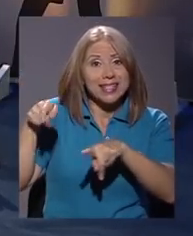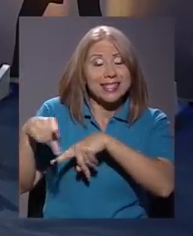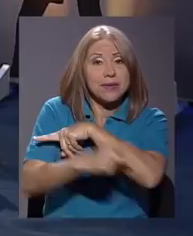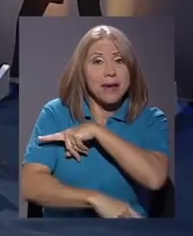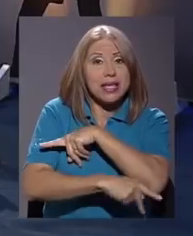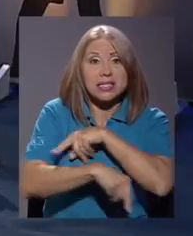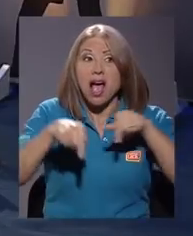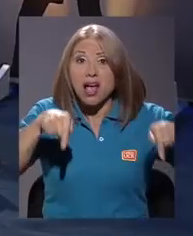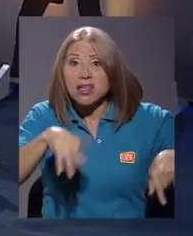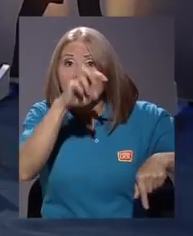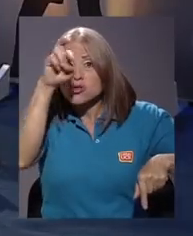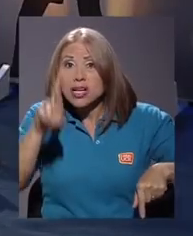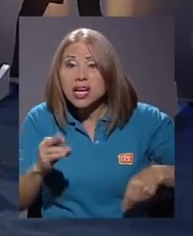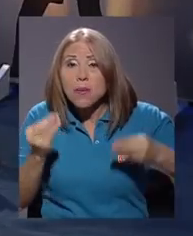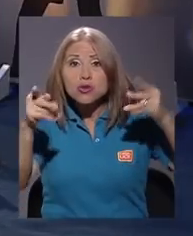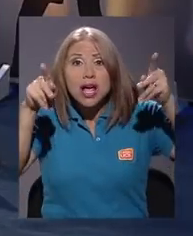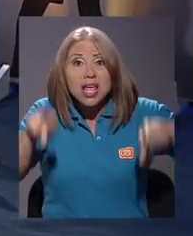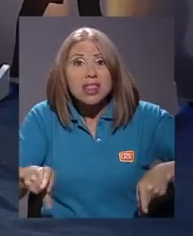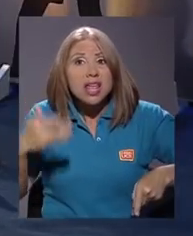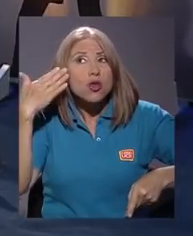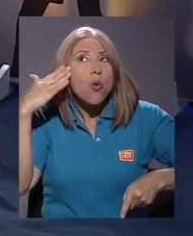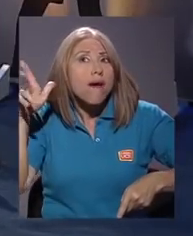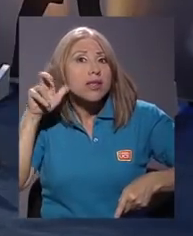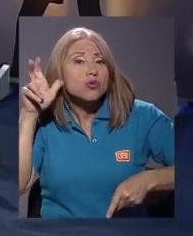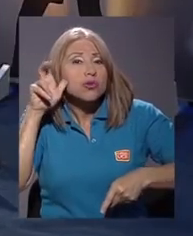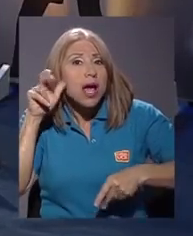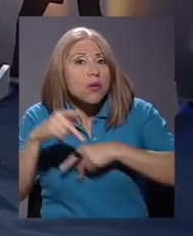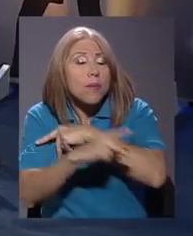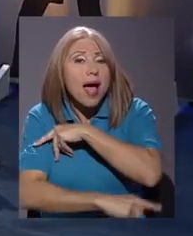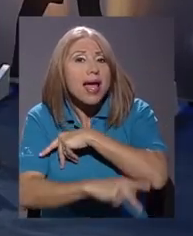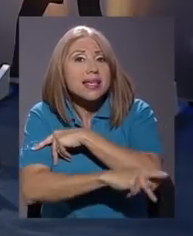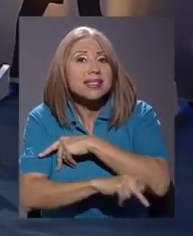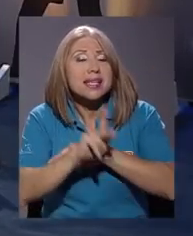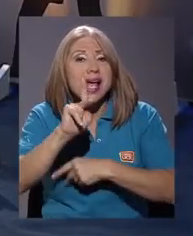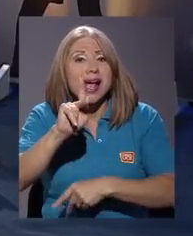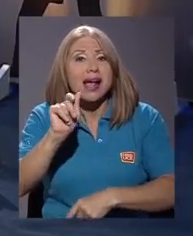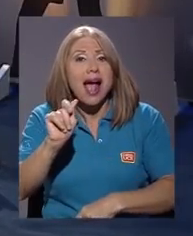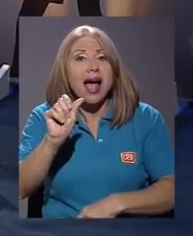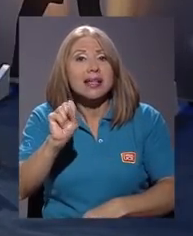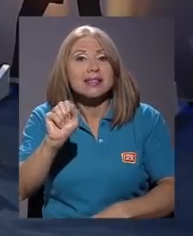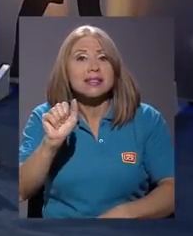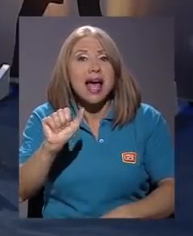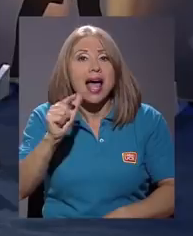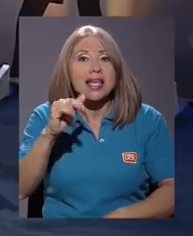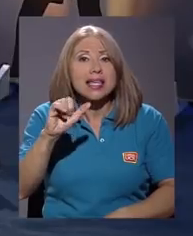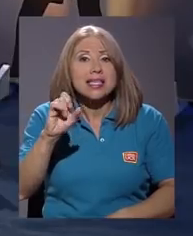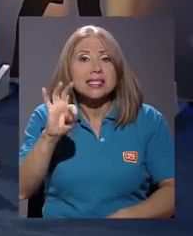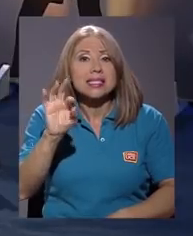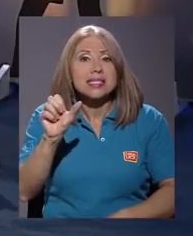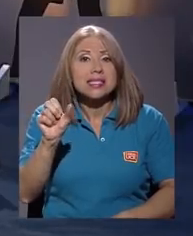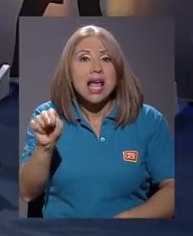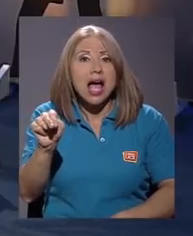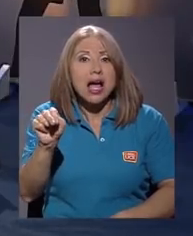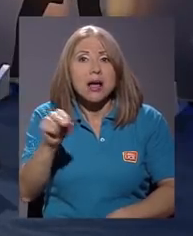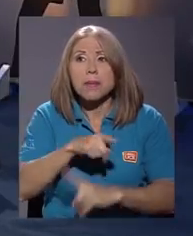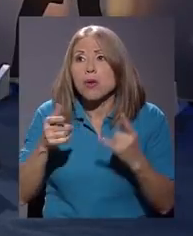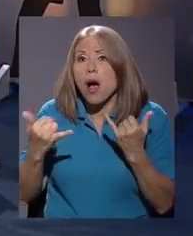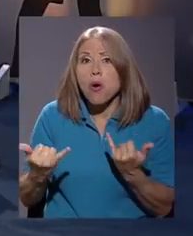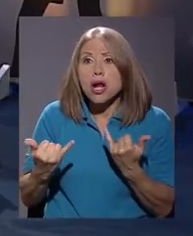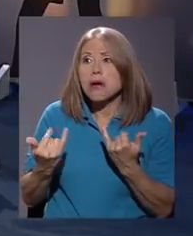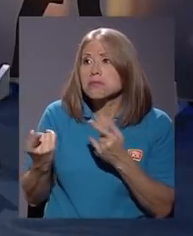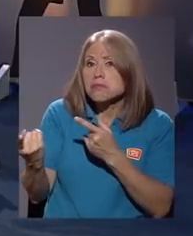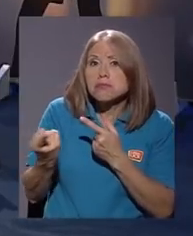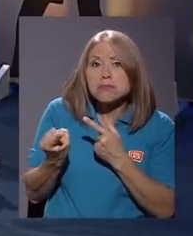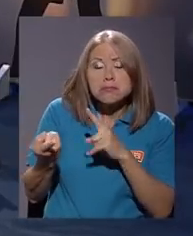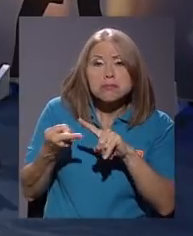nunca había escuchado ni siquiera de alguien ni siquiera del país de kazajistán y de repente Ahora son amigos y de ahí se pueden